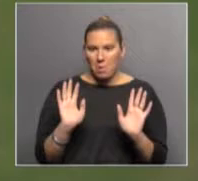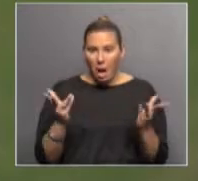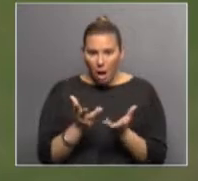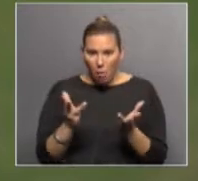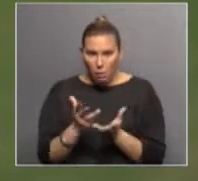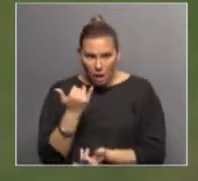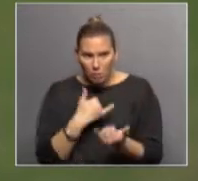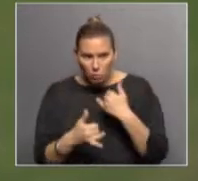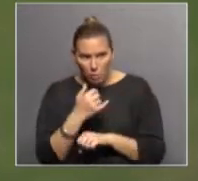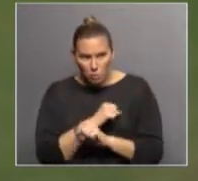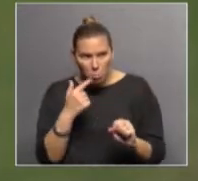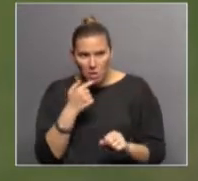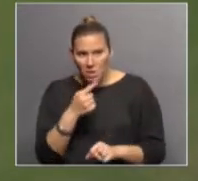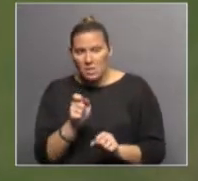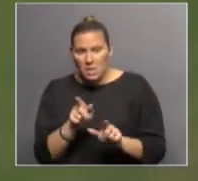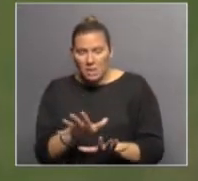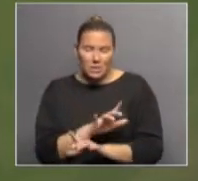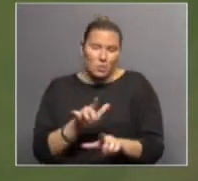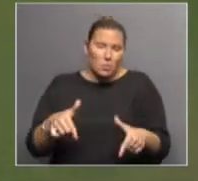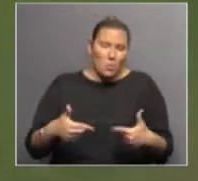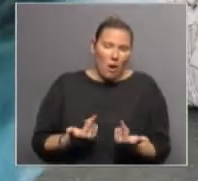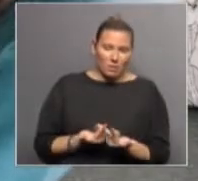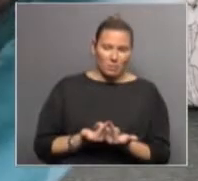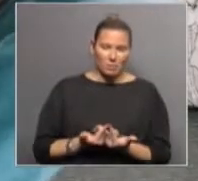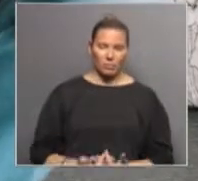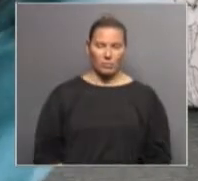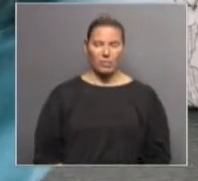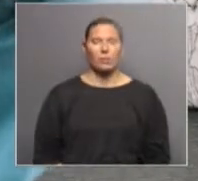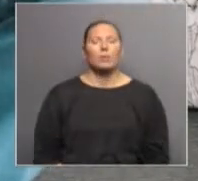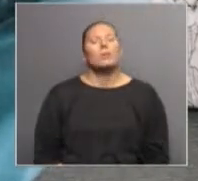tenemos elementos para poder afirmarlo.